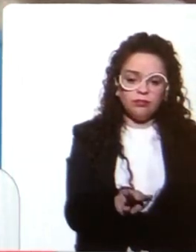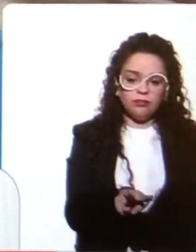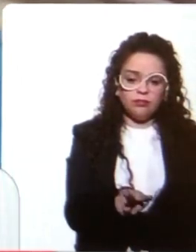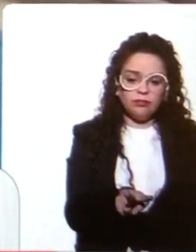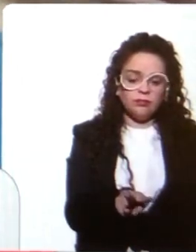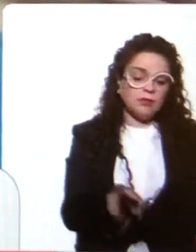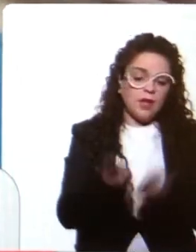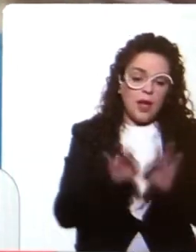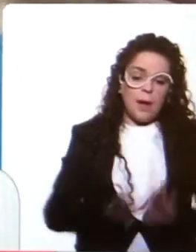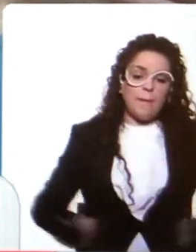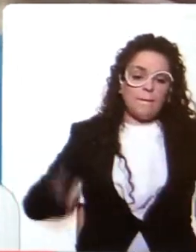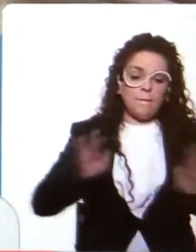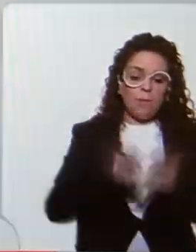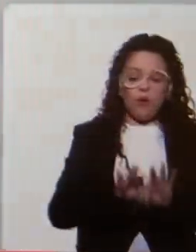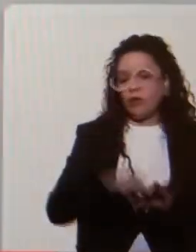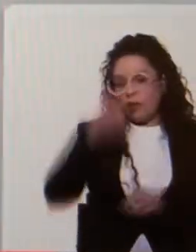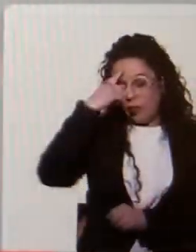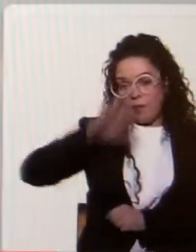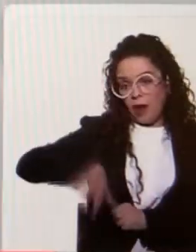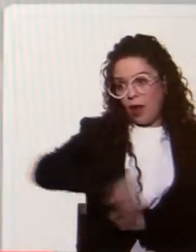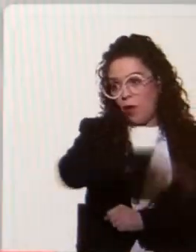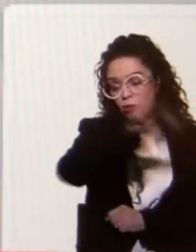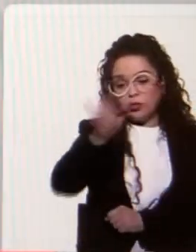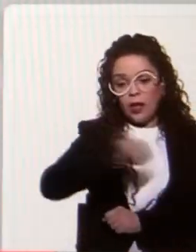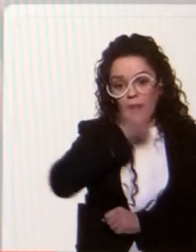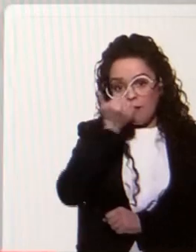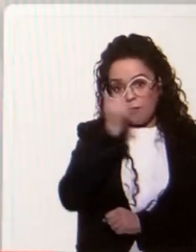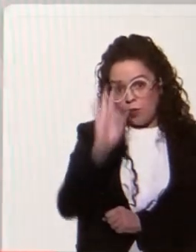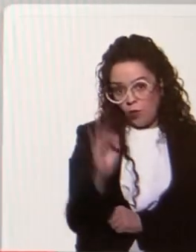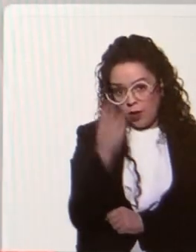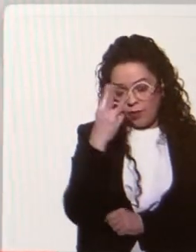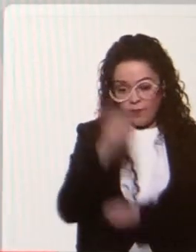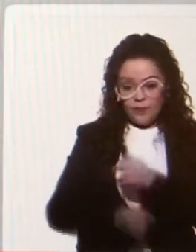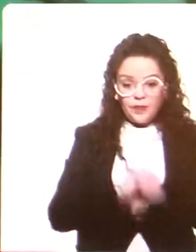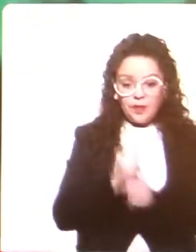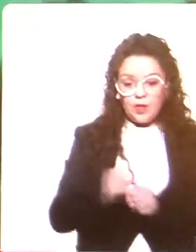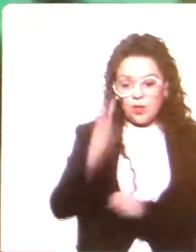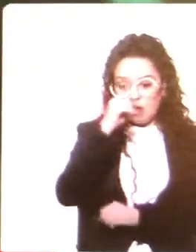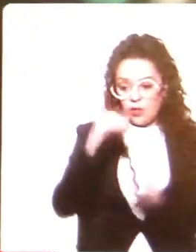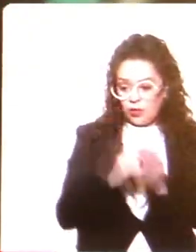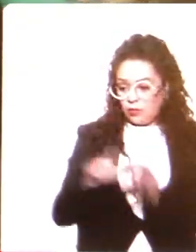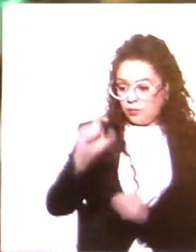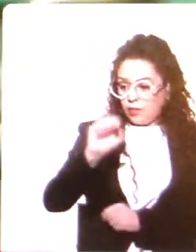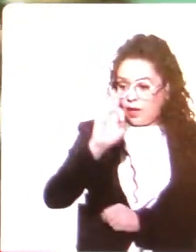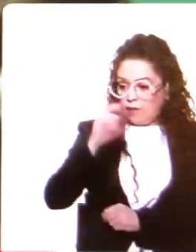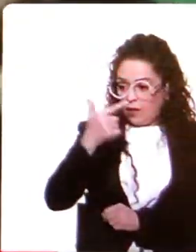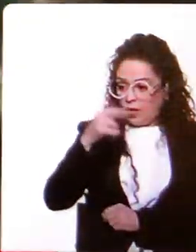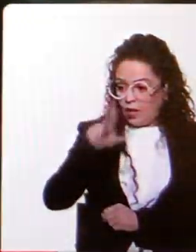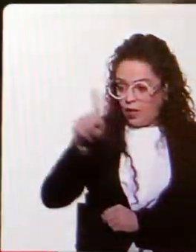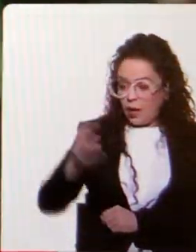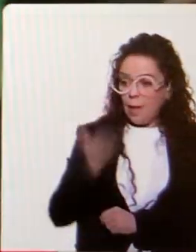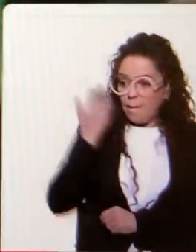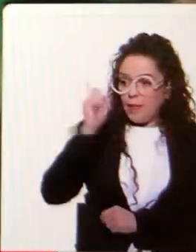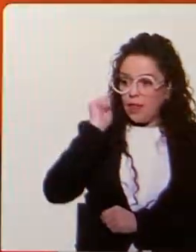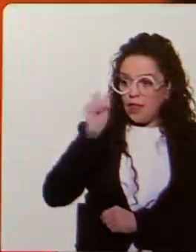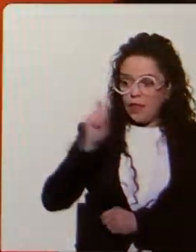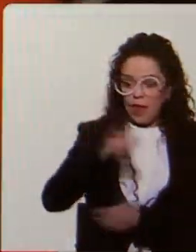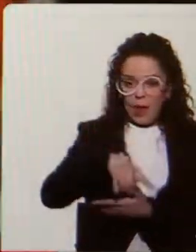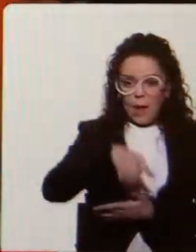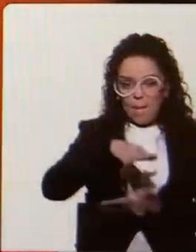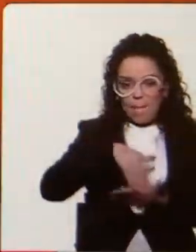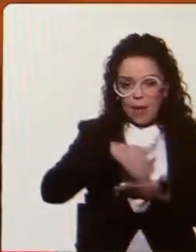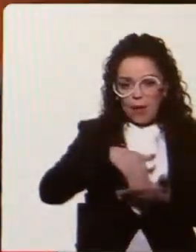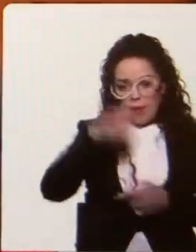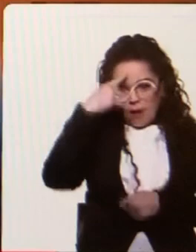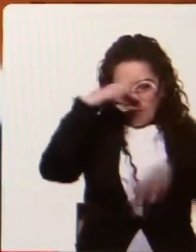de derecho humanos y alguien poderoso detrás de ellos está abogando por